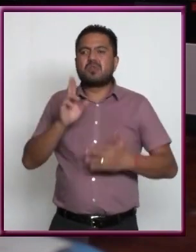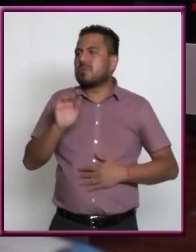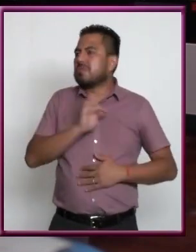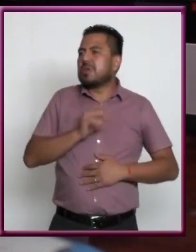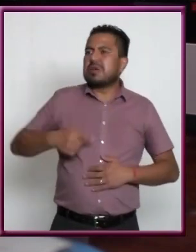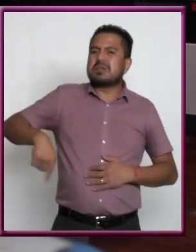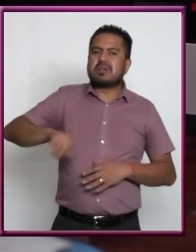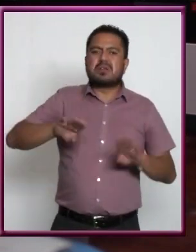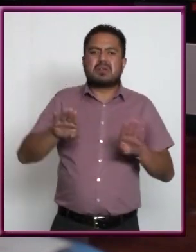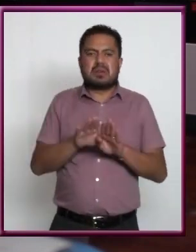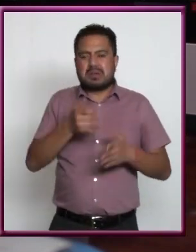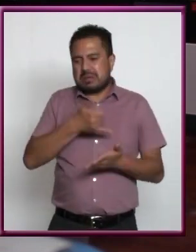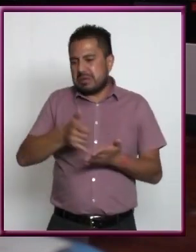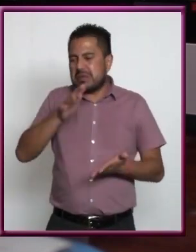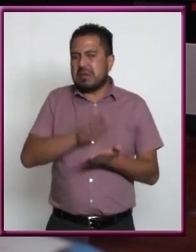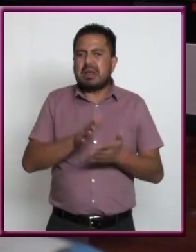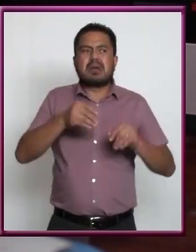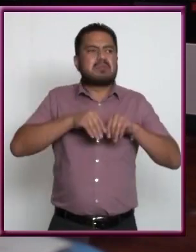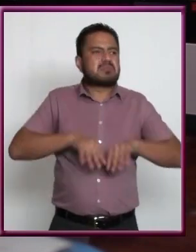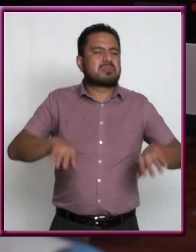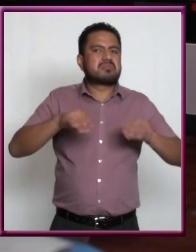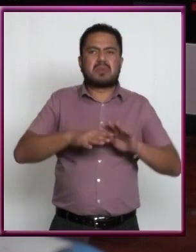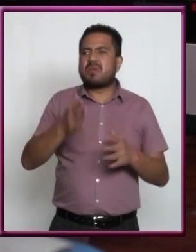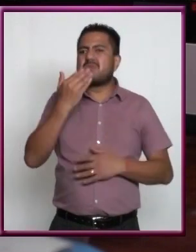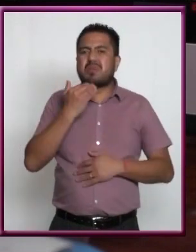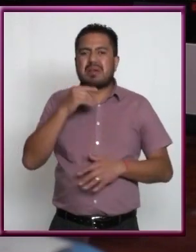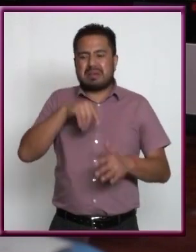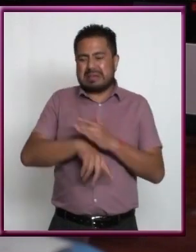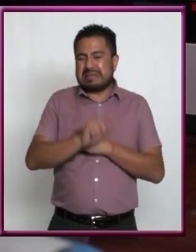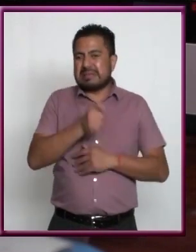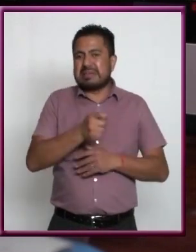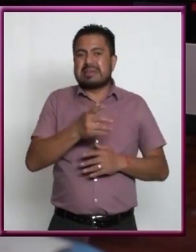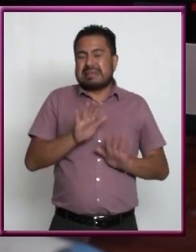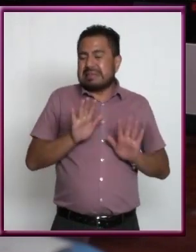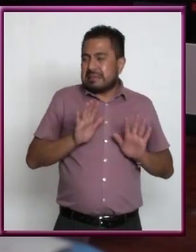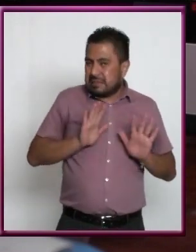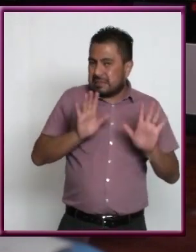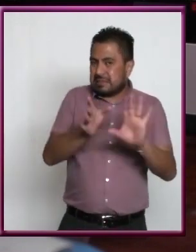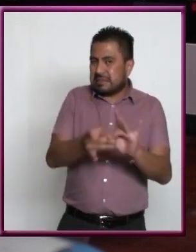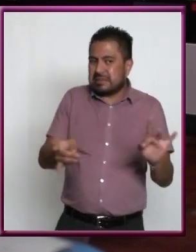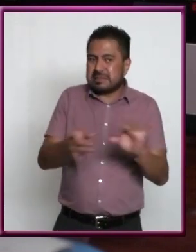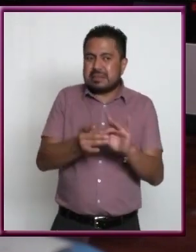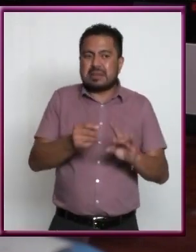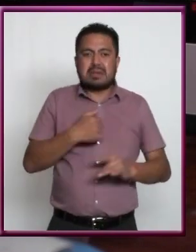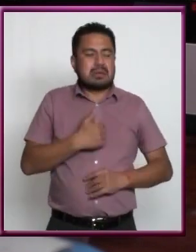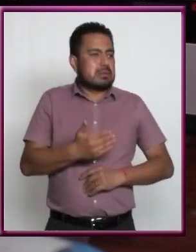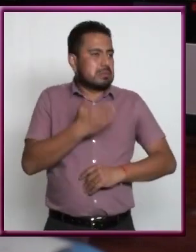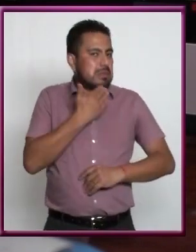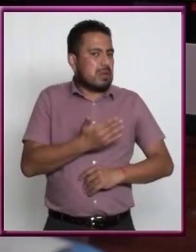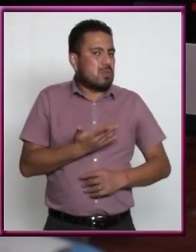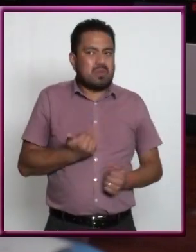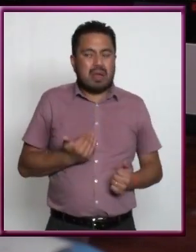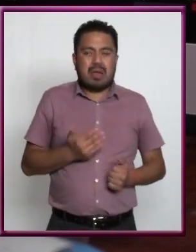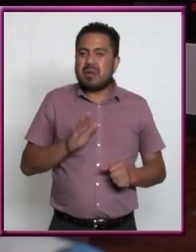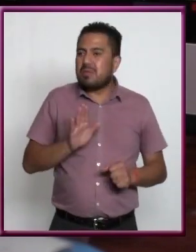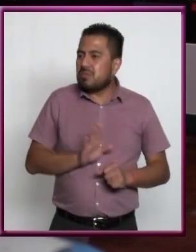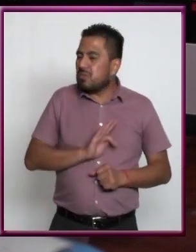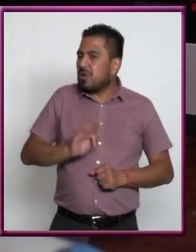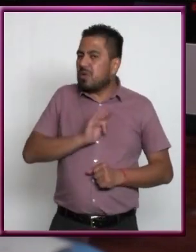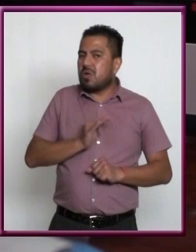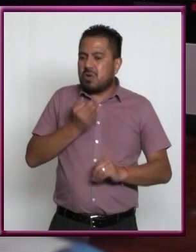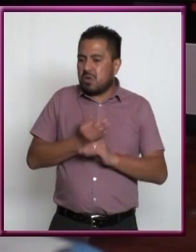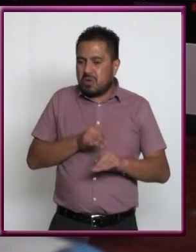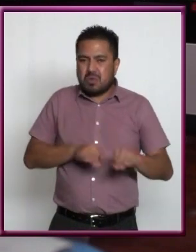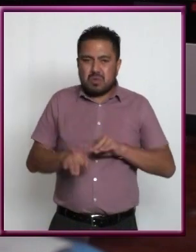pudiendo ni publicar todo, ni difundir todo. Eso, en el fondo, aquí entre nos, puedo decir que a mí me está viniendo muy bien porque tampoco estoy pudiendo